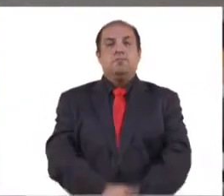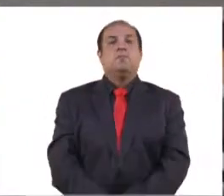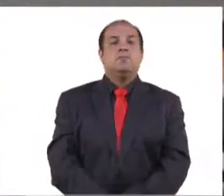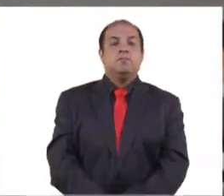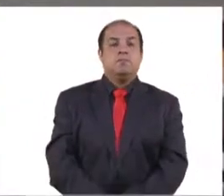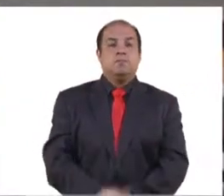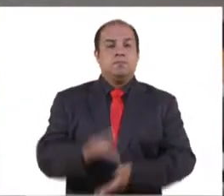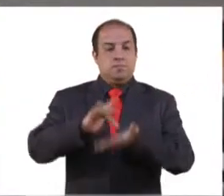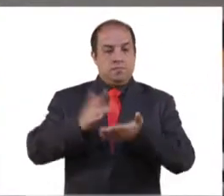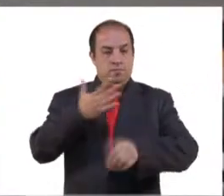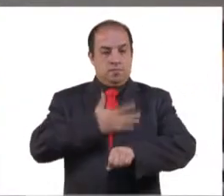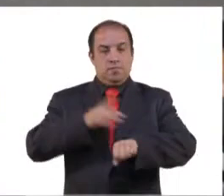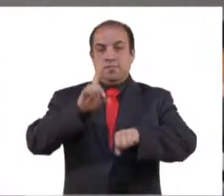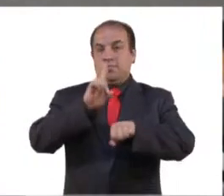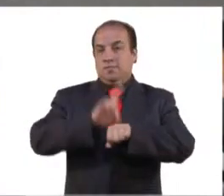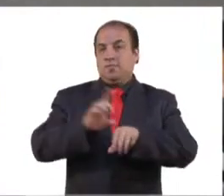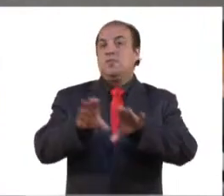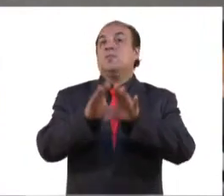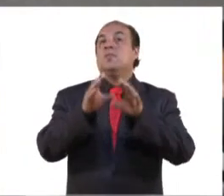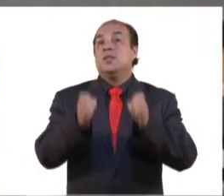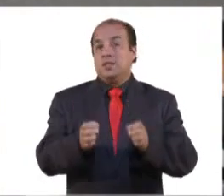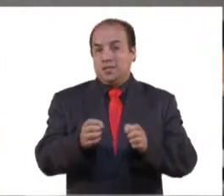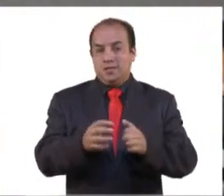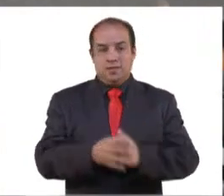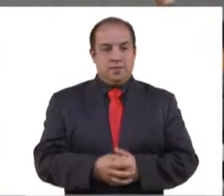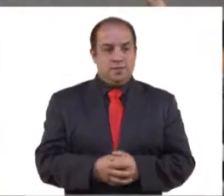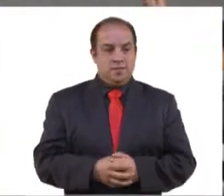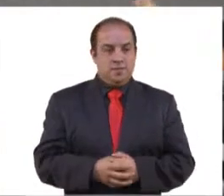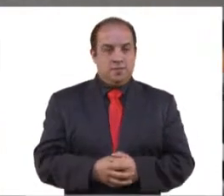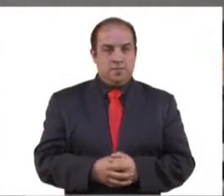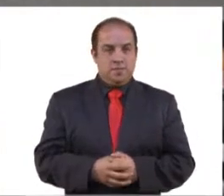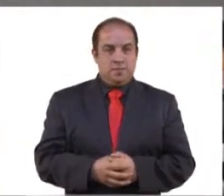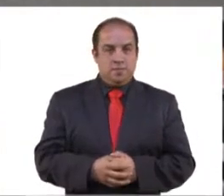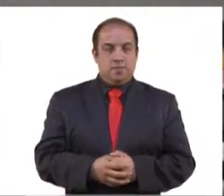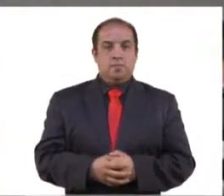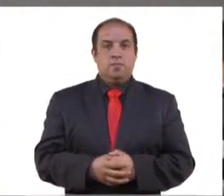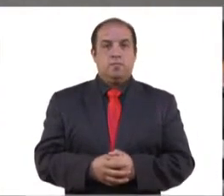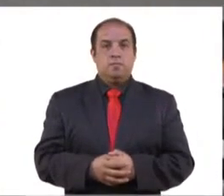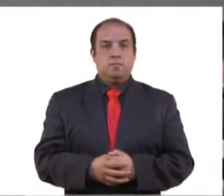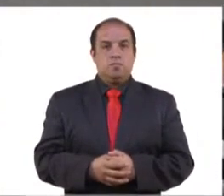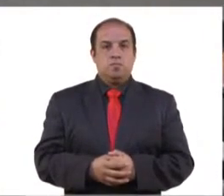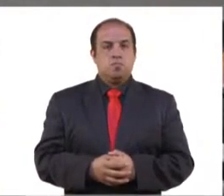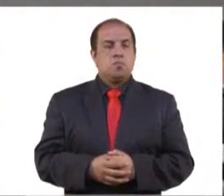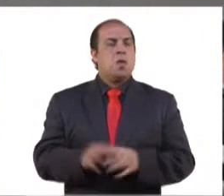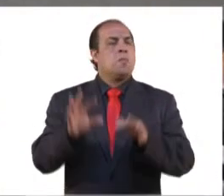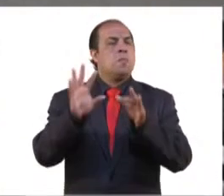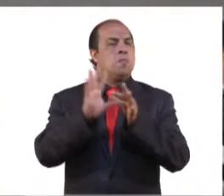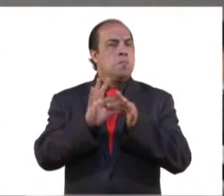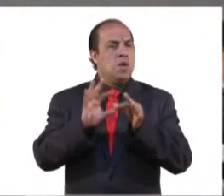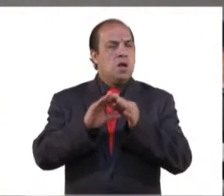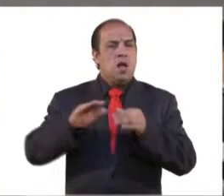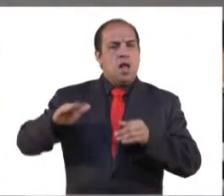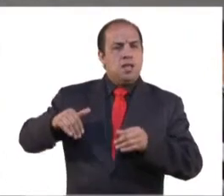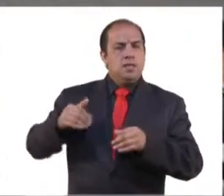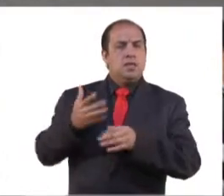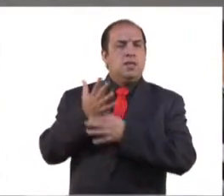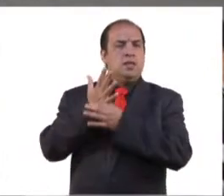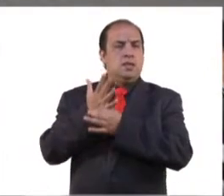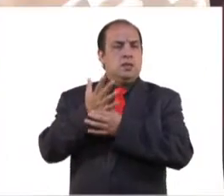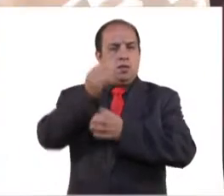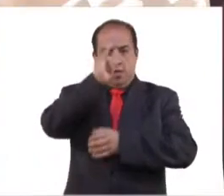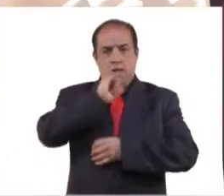Gracias, buenos días, ¿cómo están? Gracias. Vamos a platicarles, como ya lo informaba la jefa de